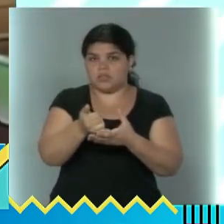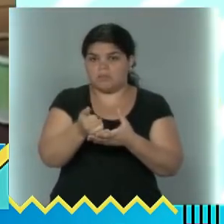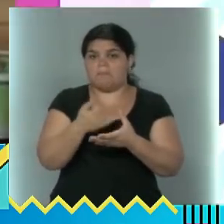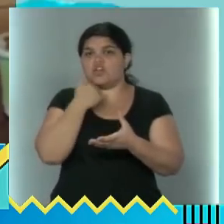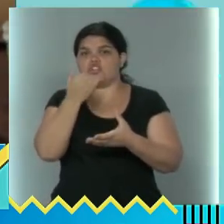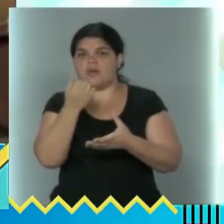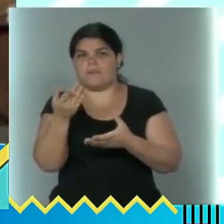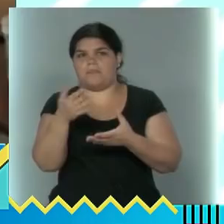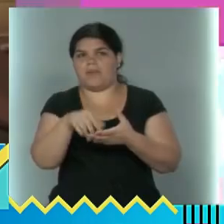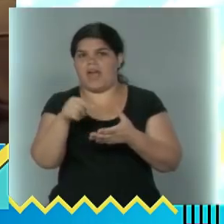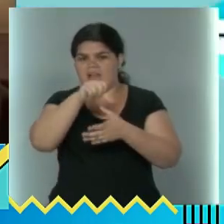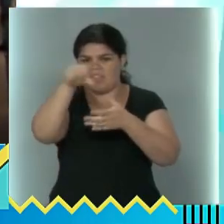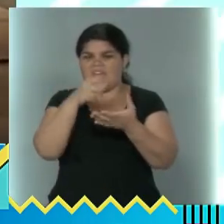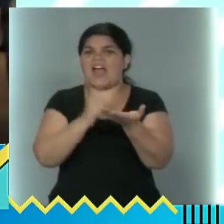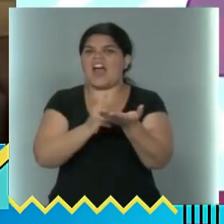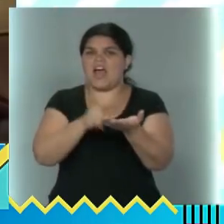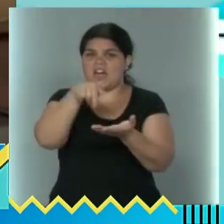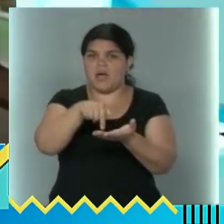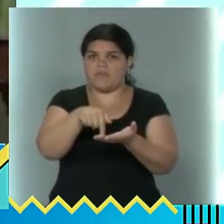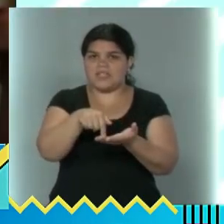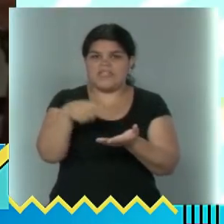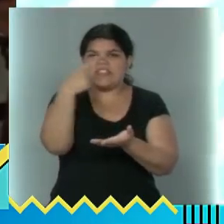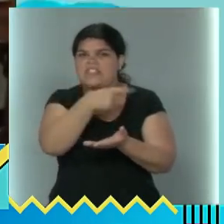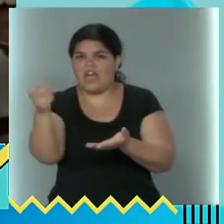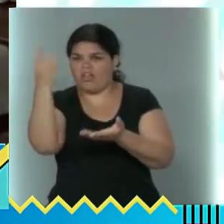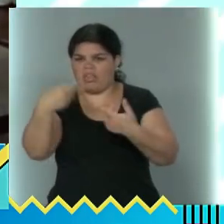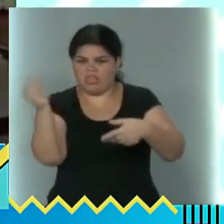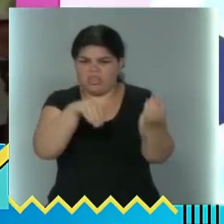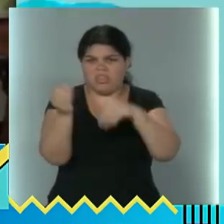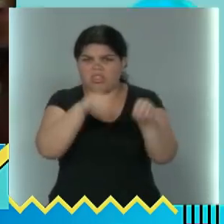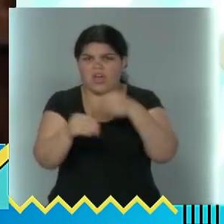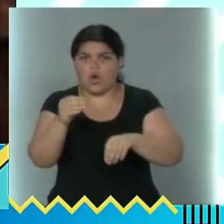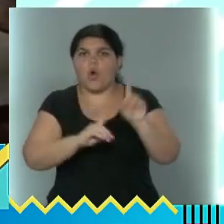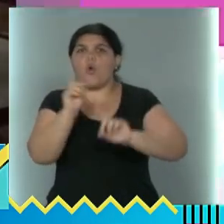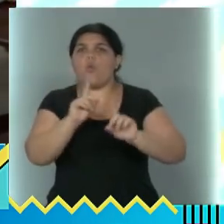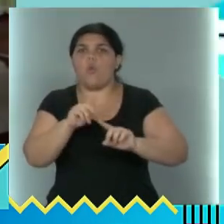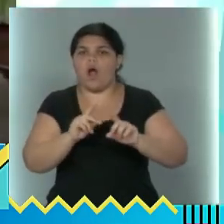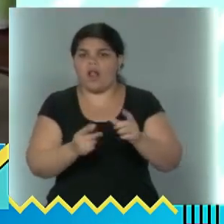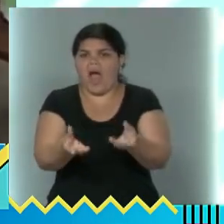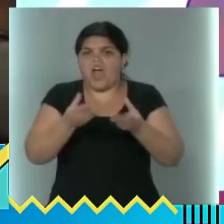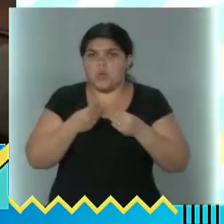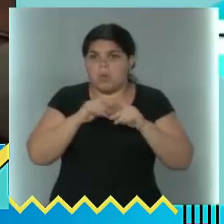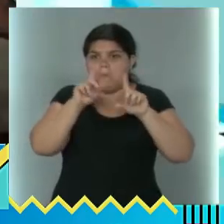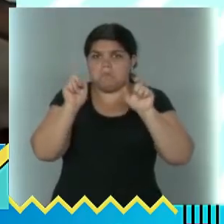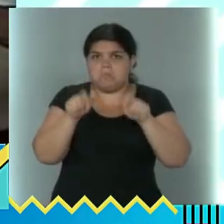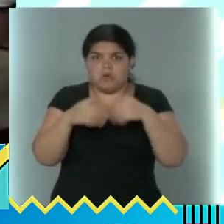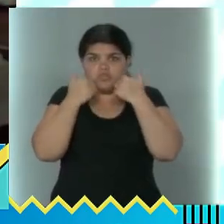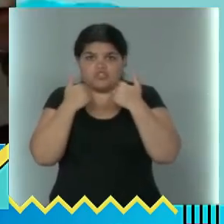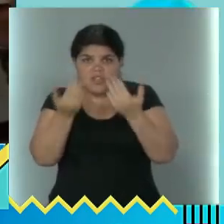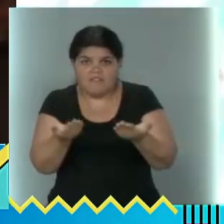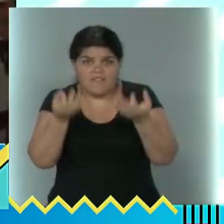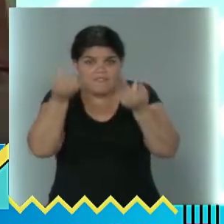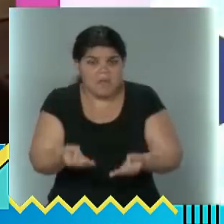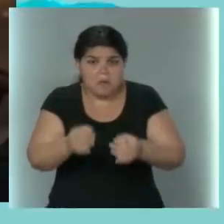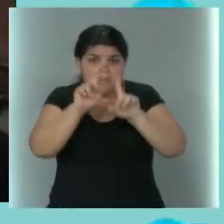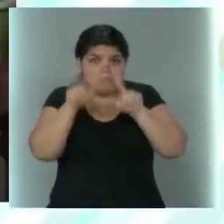más de 100 compuestos del cannabis, el que realmente es efectivo y para qué síntomas. Claro. Entonces, y más que acá no lo conseguimos realmente,